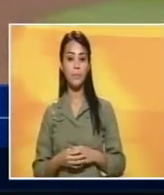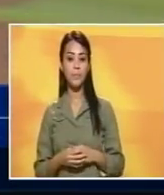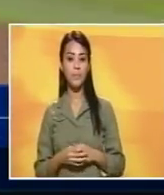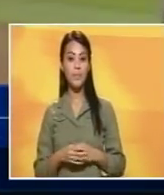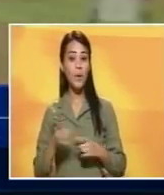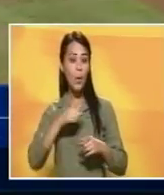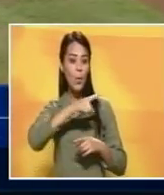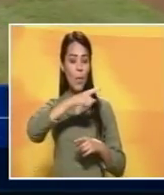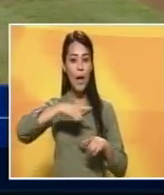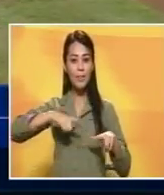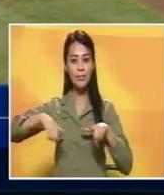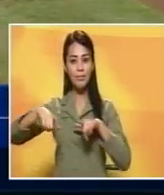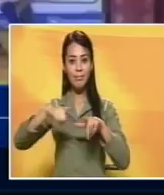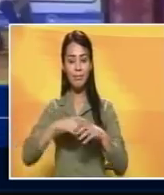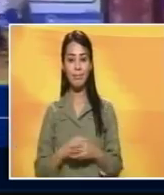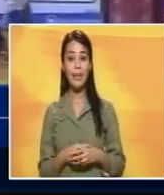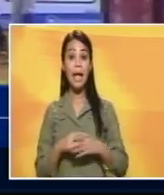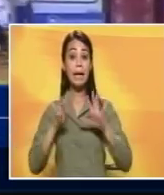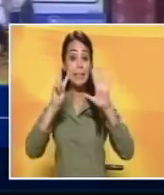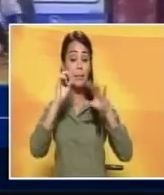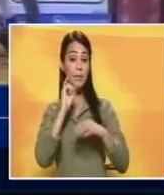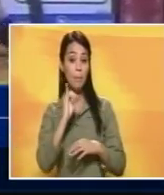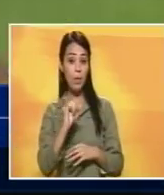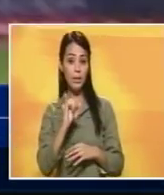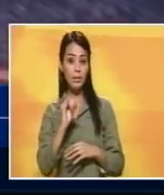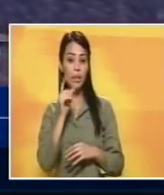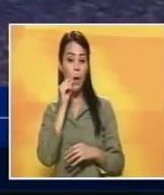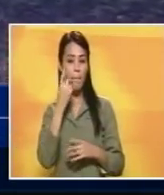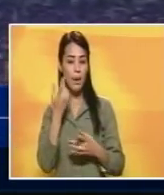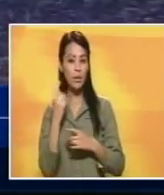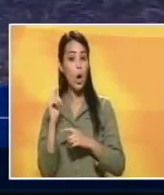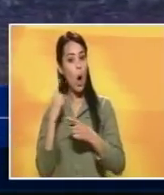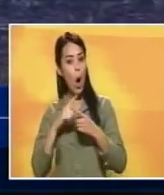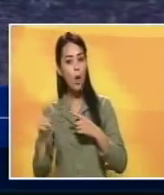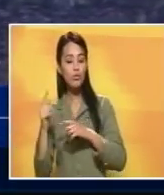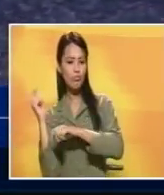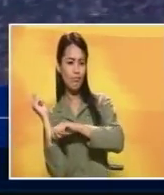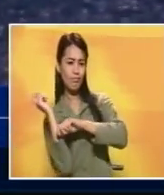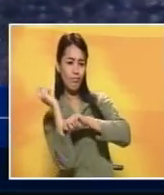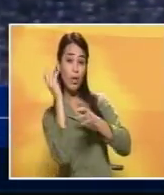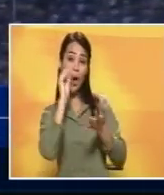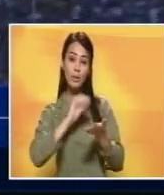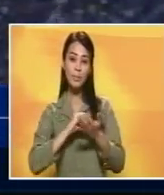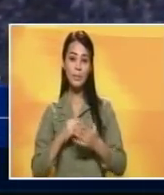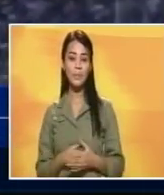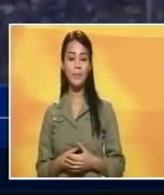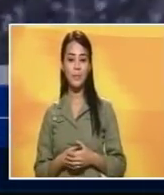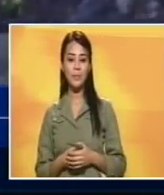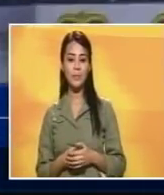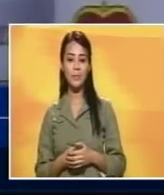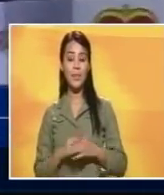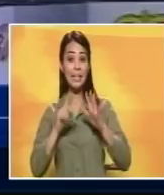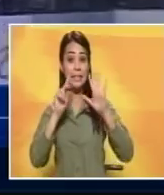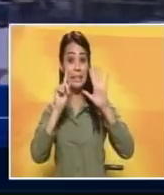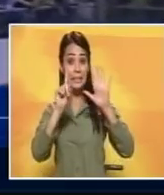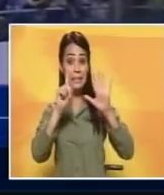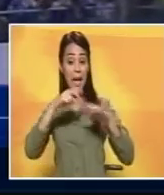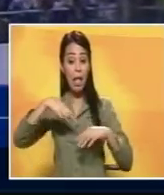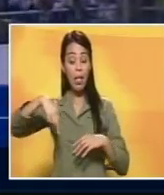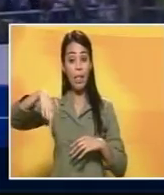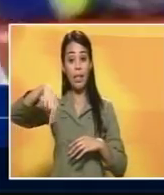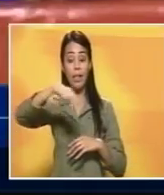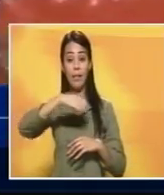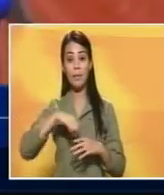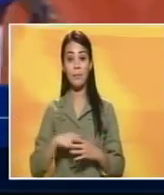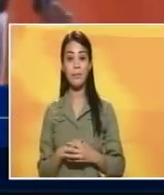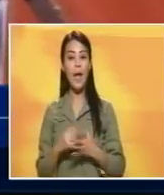Albert Martínez. En el séptimo apareció nuevamente el dominicano Valdés con otro batazo de largo alcance para poner 6 rayitas al marcador a